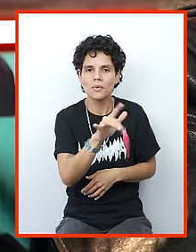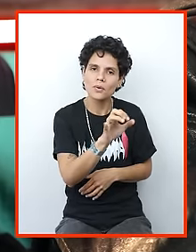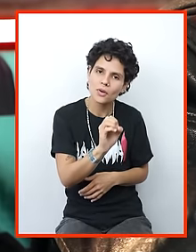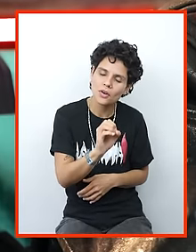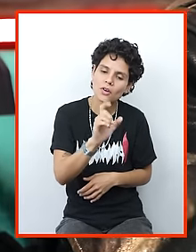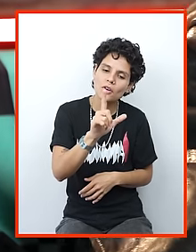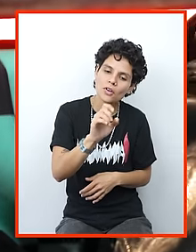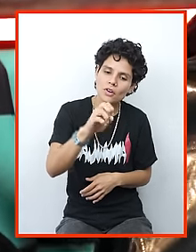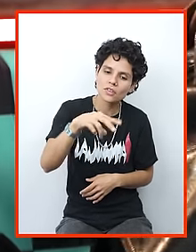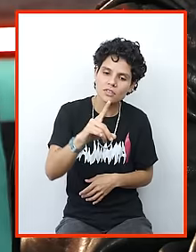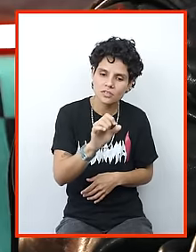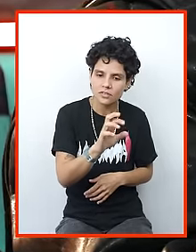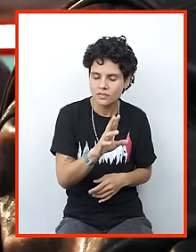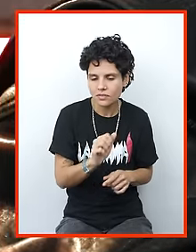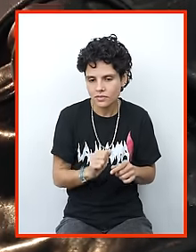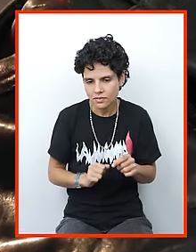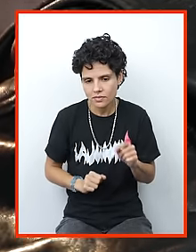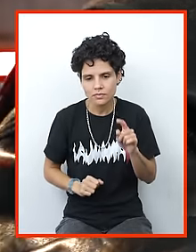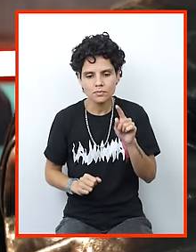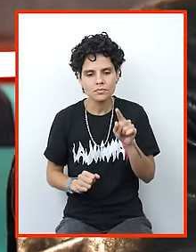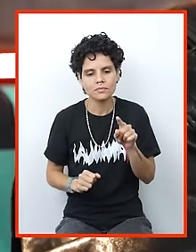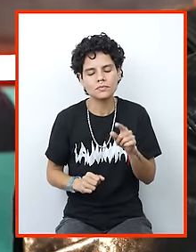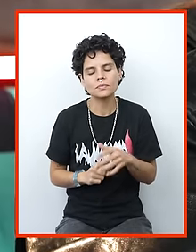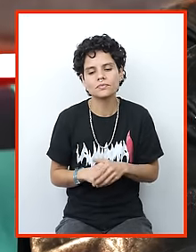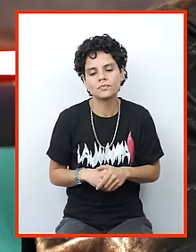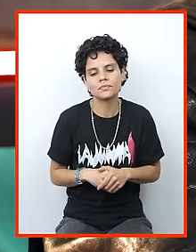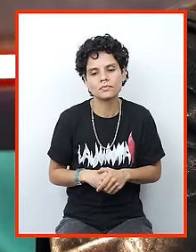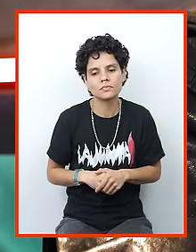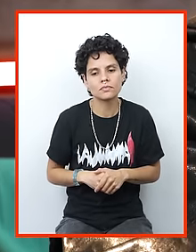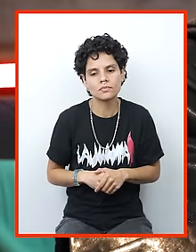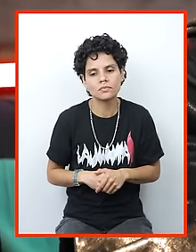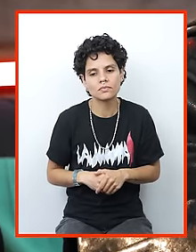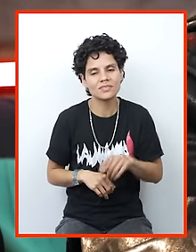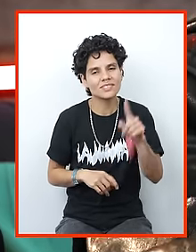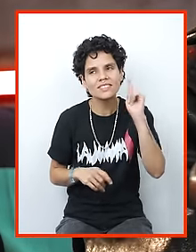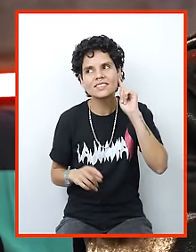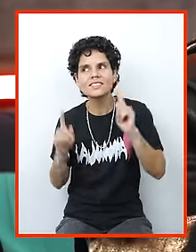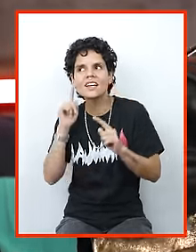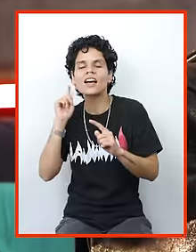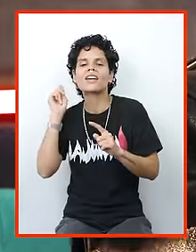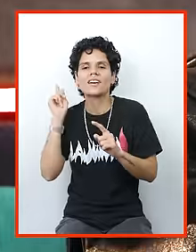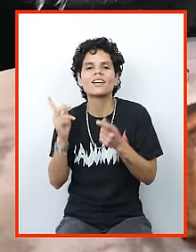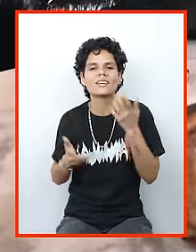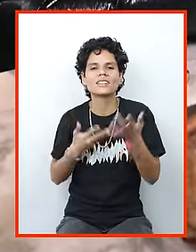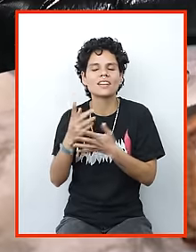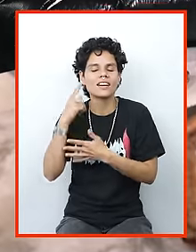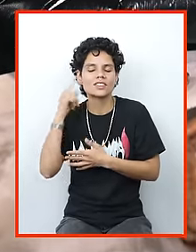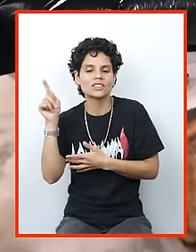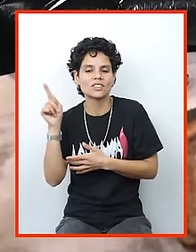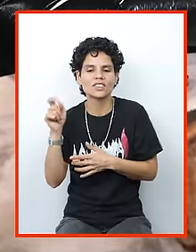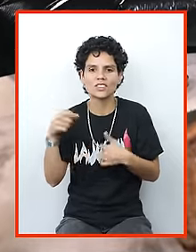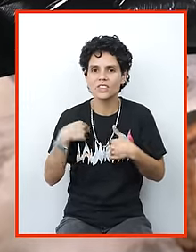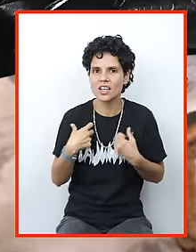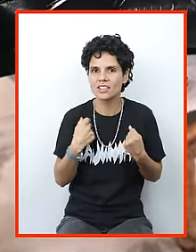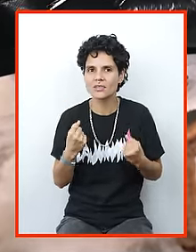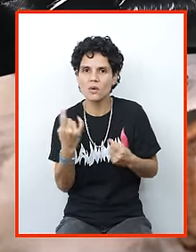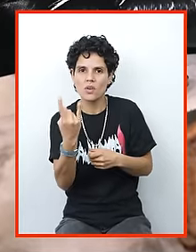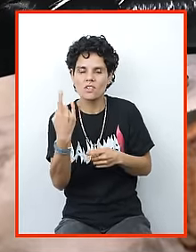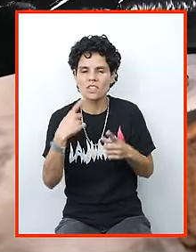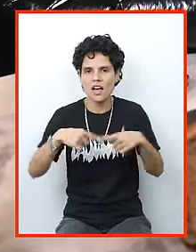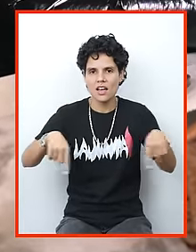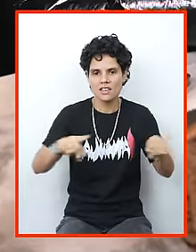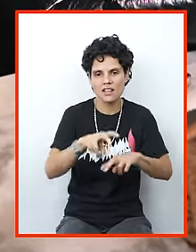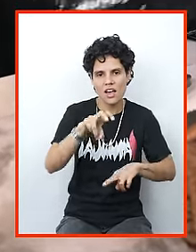o nada? Tallitas. No, me respondió ese temita. Y me respondió y yo quedé loco, así yo salí de la sala, así estaba